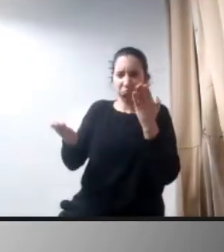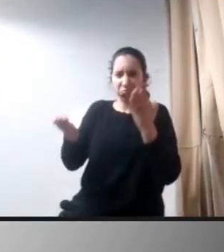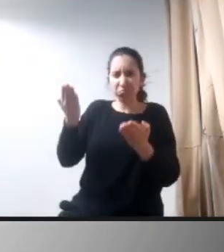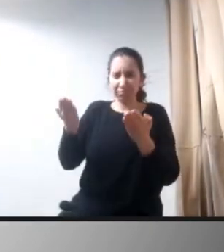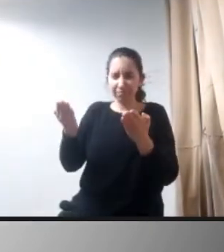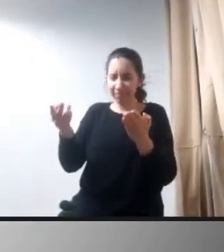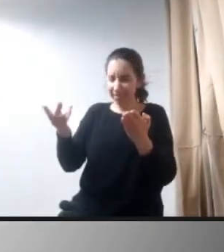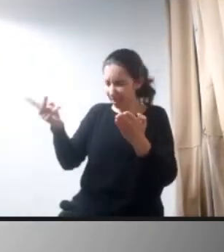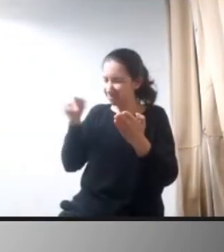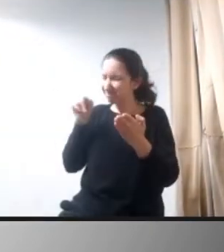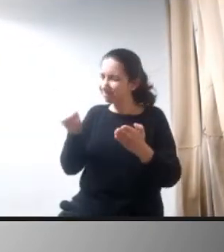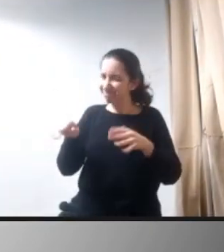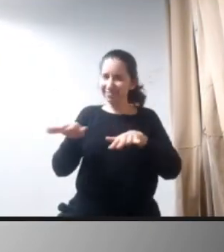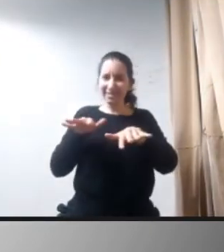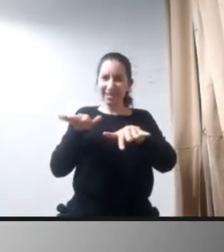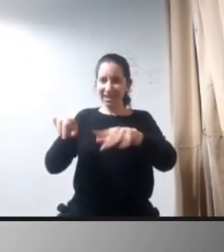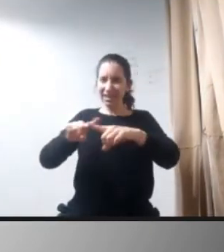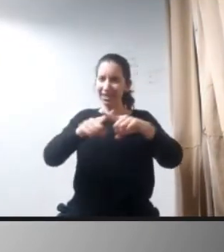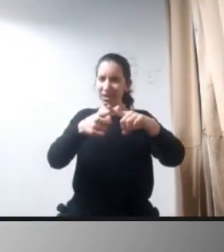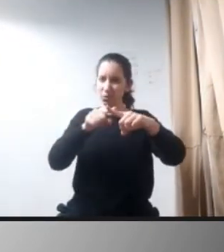borrado en ese lugar